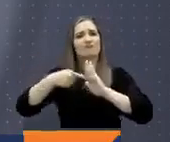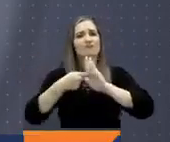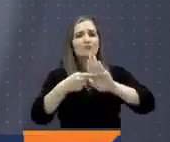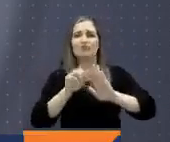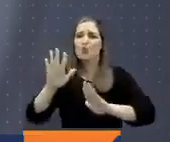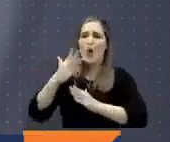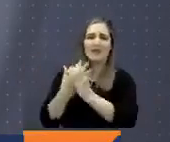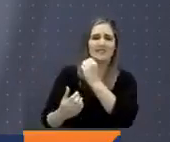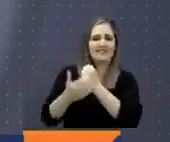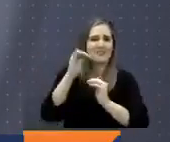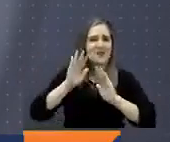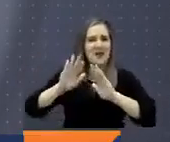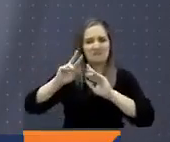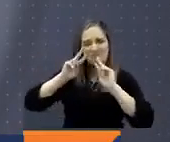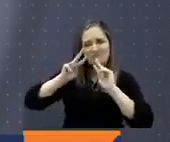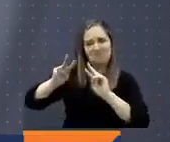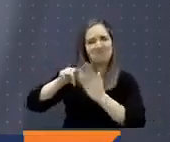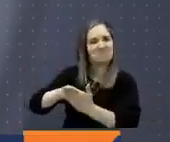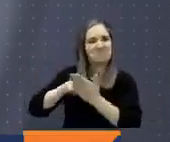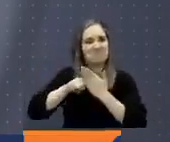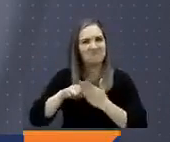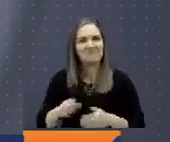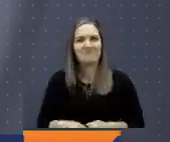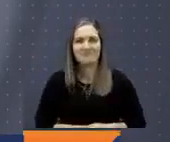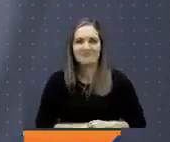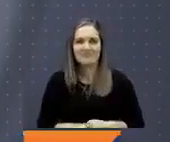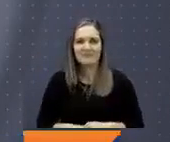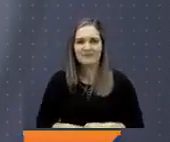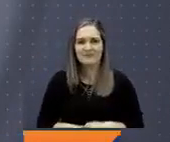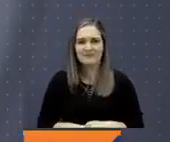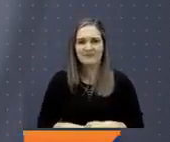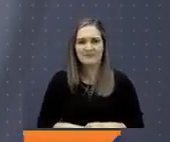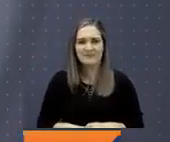propio. Quería preguntarle al mundo, ¿por qué no nos dicen la verdad?